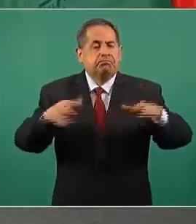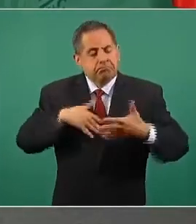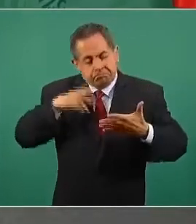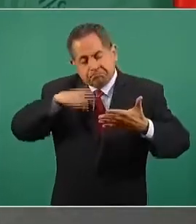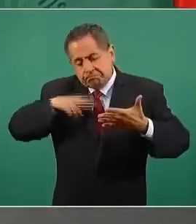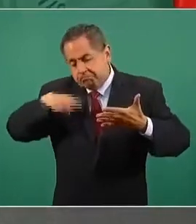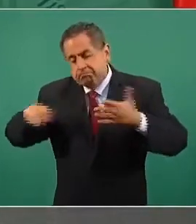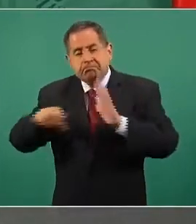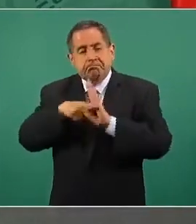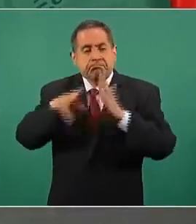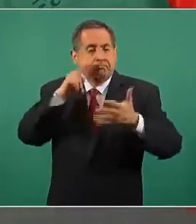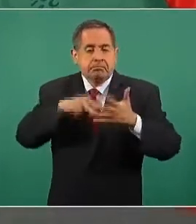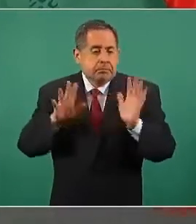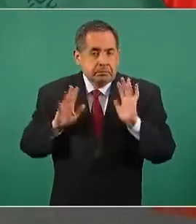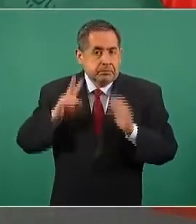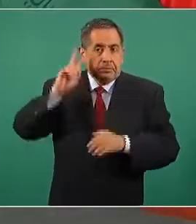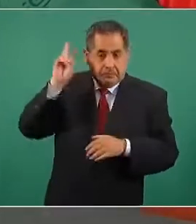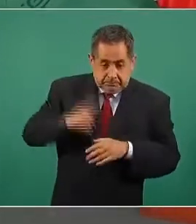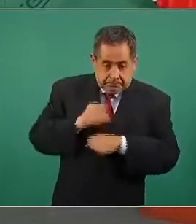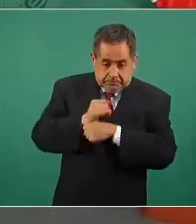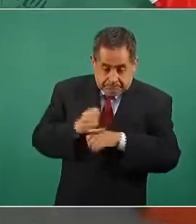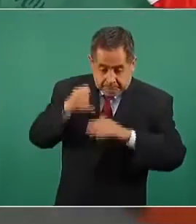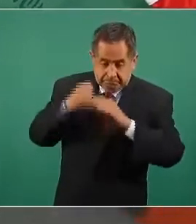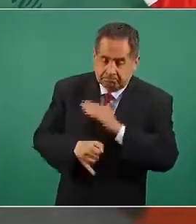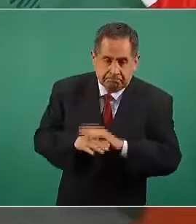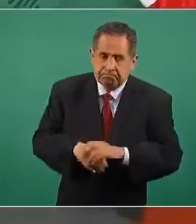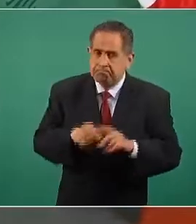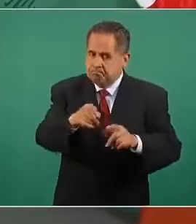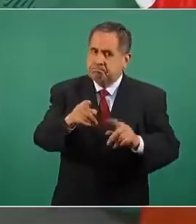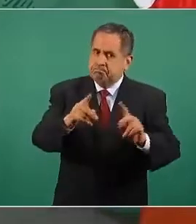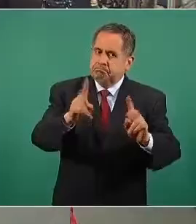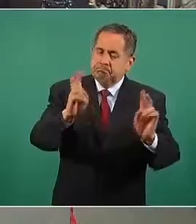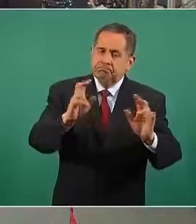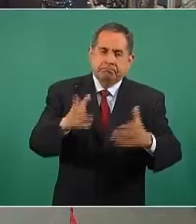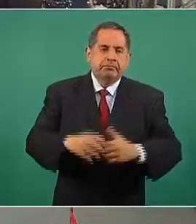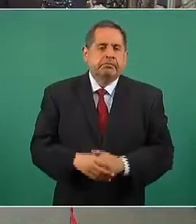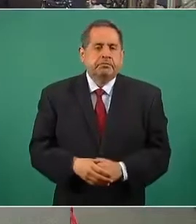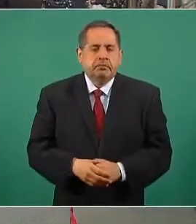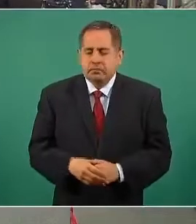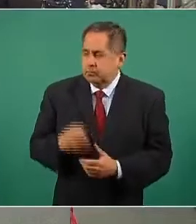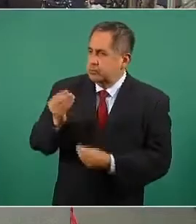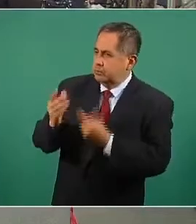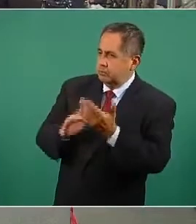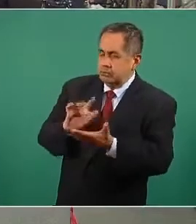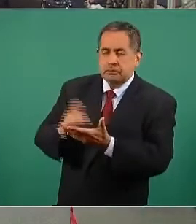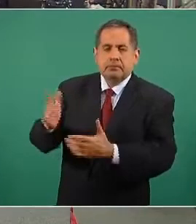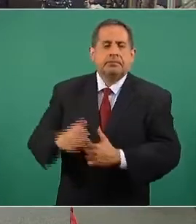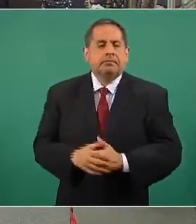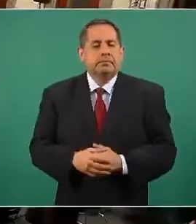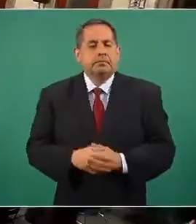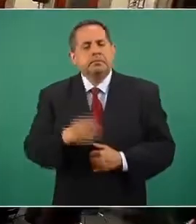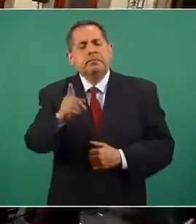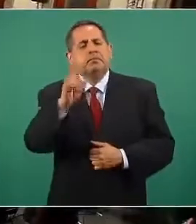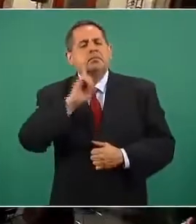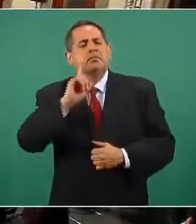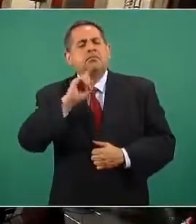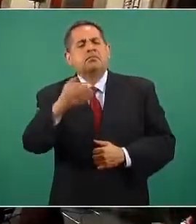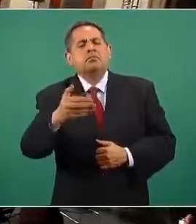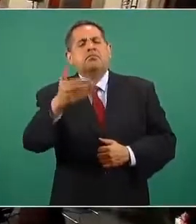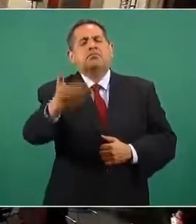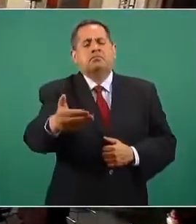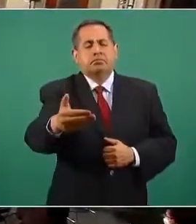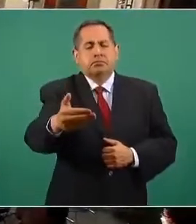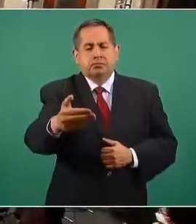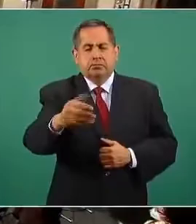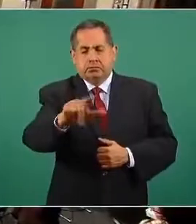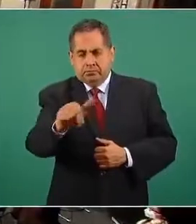en los periódicos, pero sin duda alguna sí es un tema. Muchas gracias, secretaria. La chica que está ahí atrás de ti y